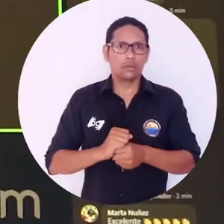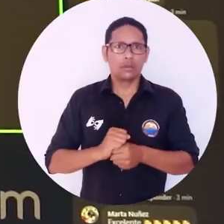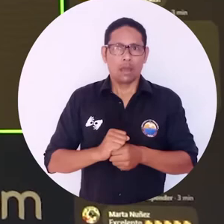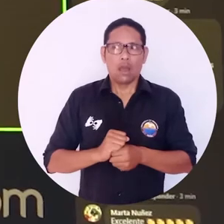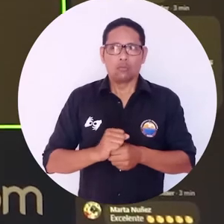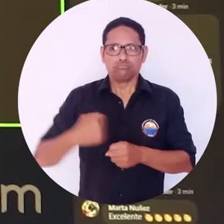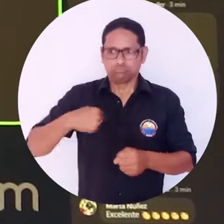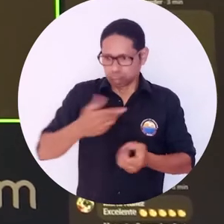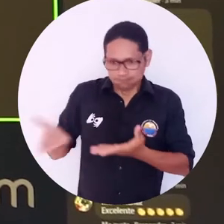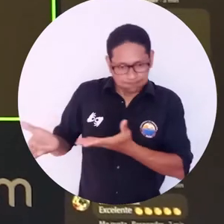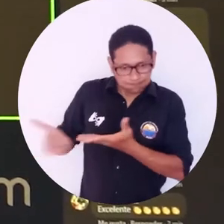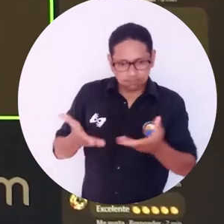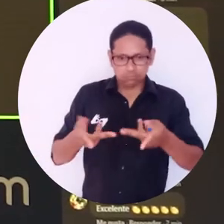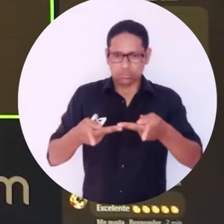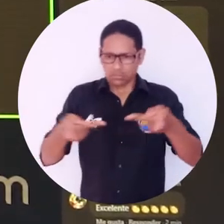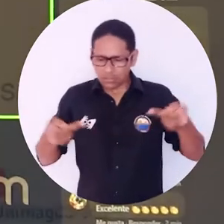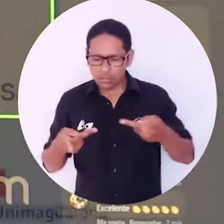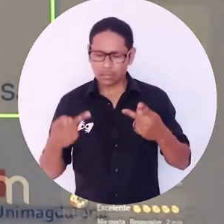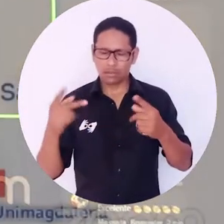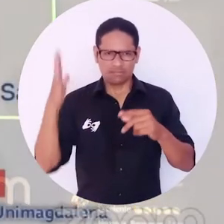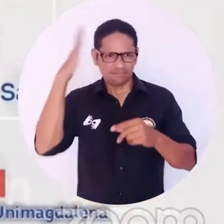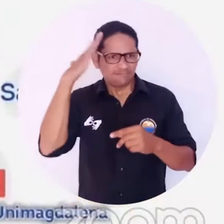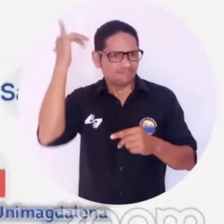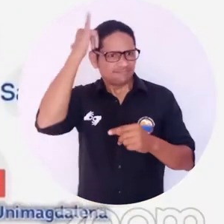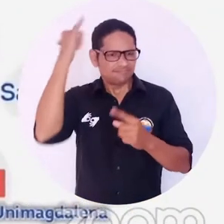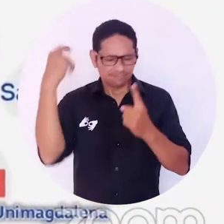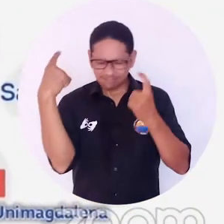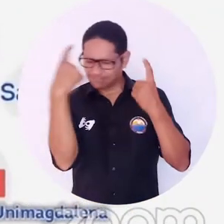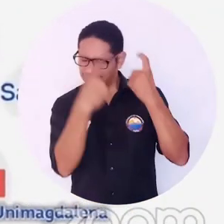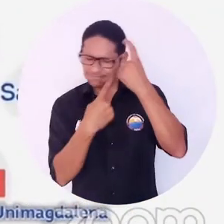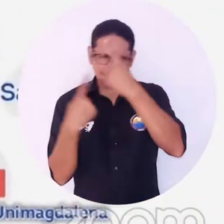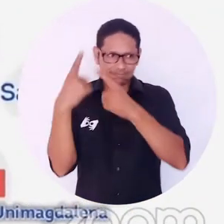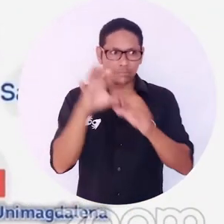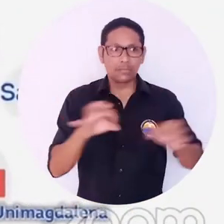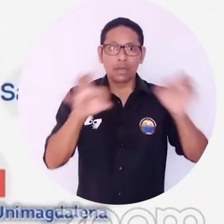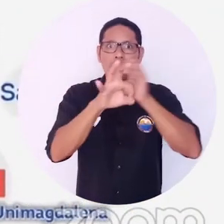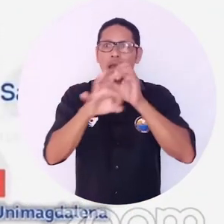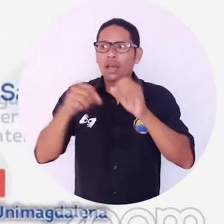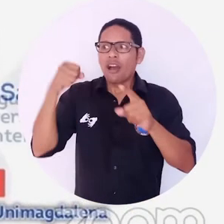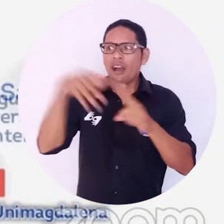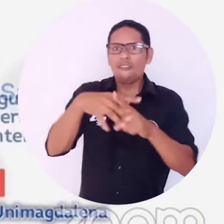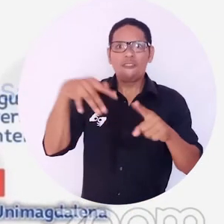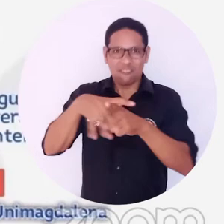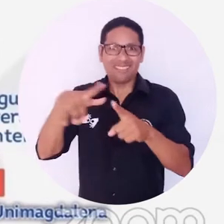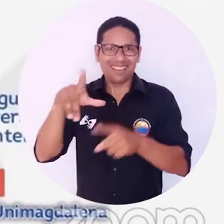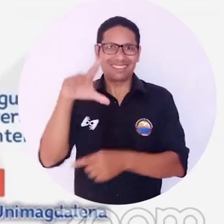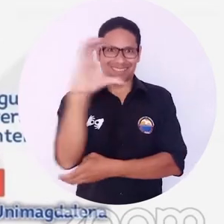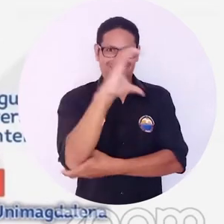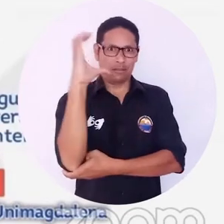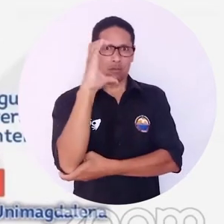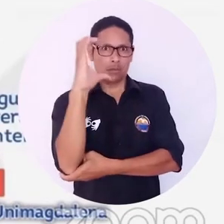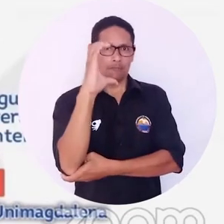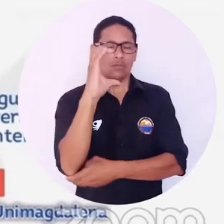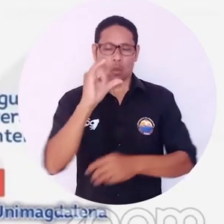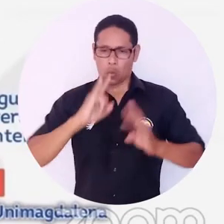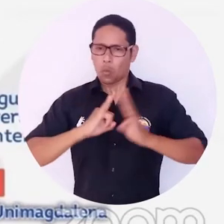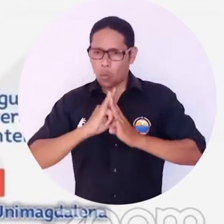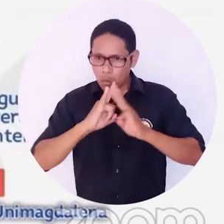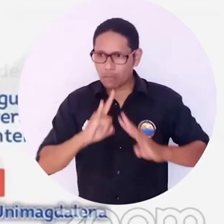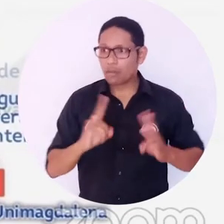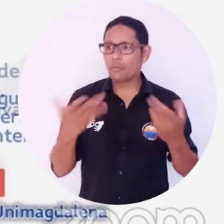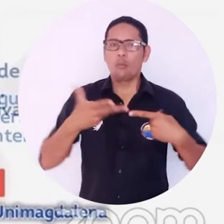generar espacios académicos interesados con las problemáticas que en la actualidad afectan al país, la Universidad del Magdalena desarrolló el